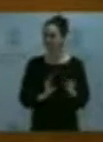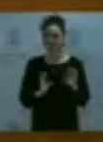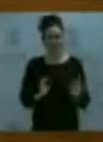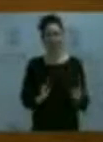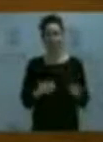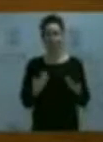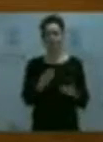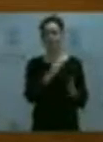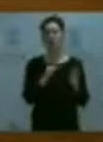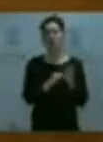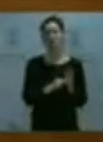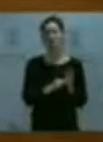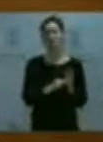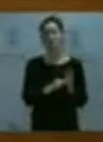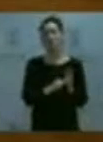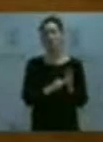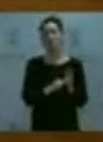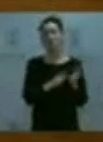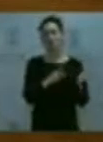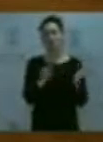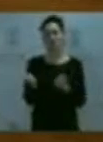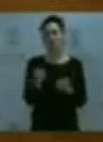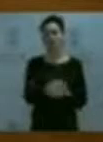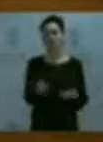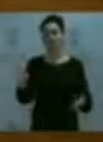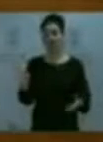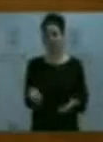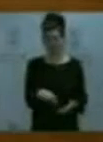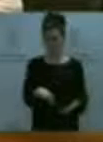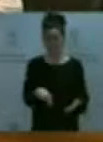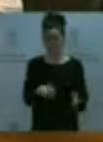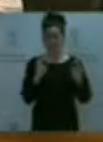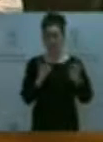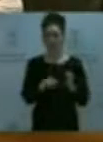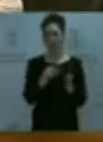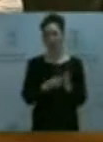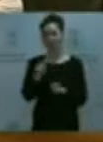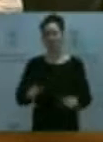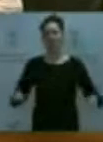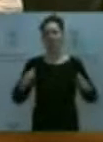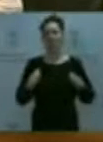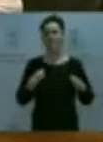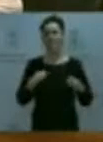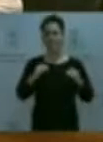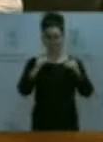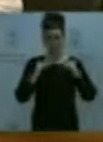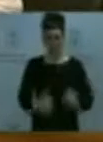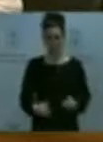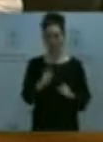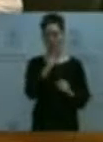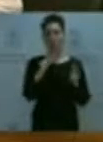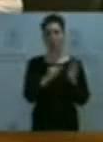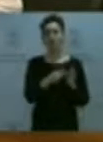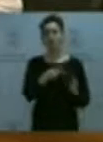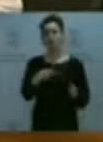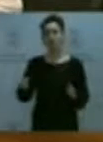millones de euros en el plan demográfico a 2.200 millones de euros. Siguen siendo unas